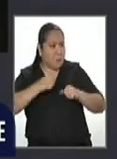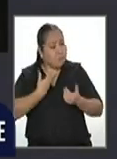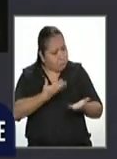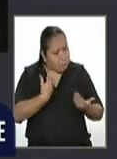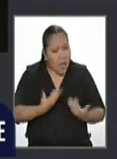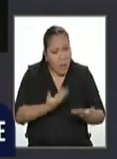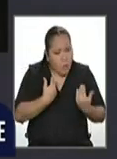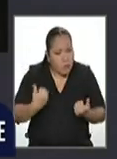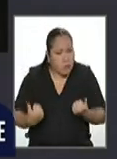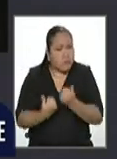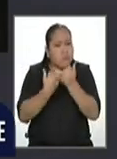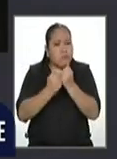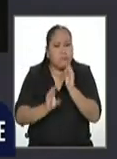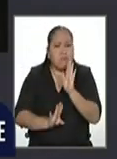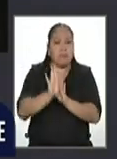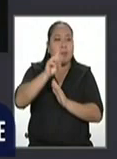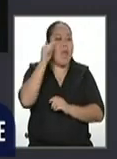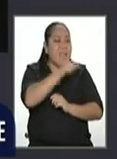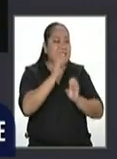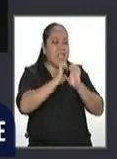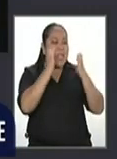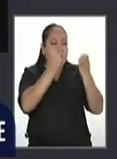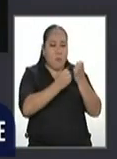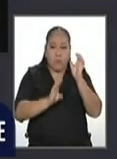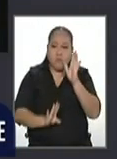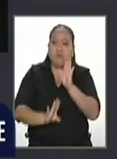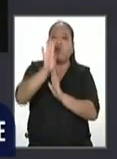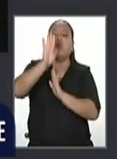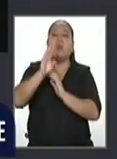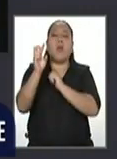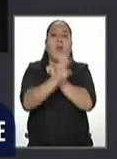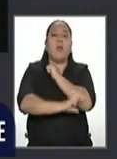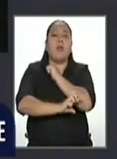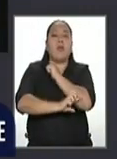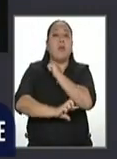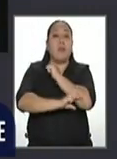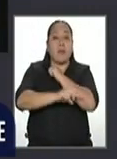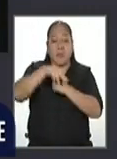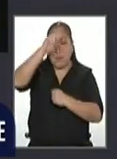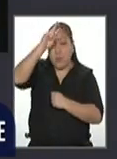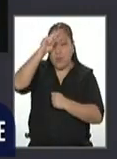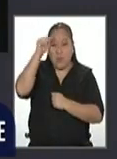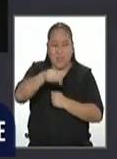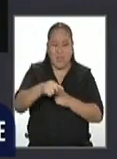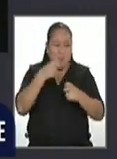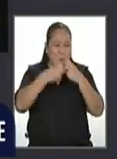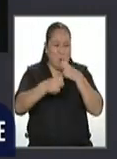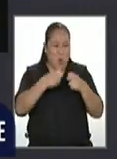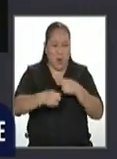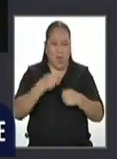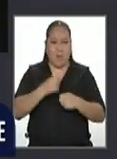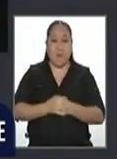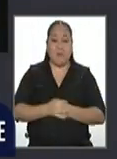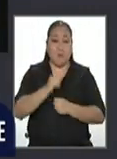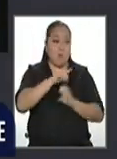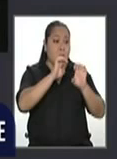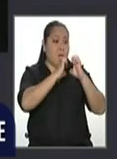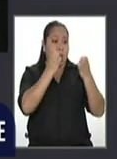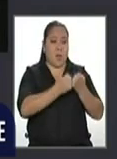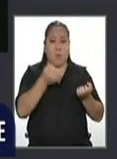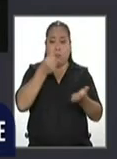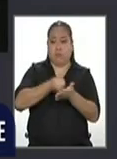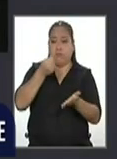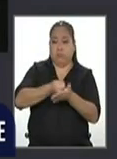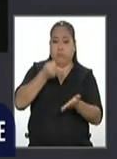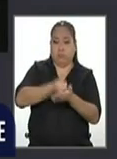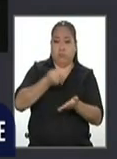sacar adelante. Y acá está este equipo para sacar adelante al Perú de esta terrible crisis. Un equipo que no cobra todos los fines